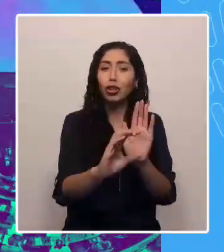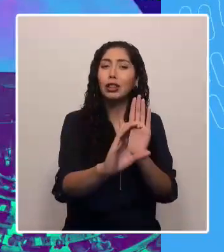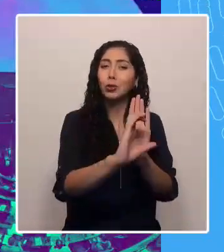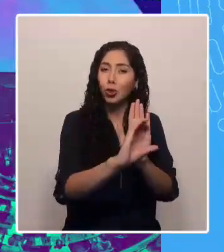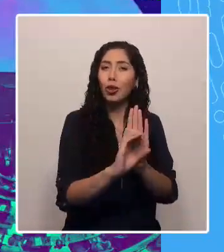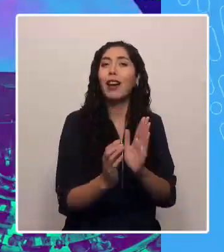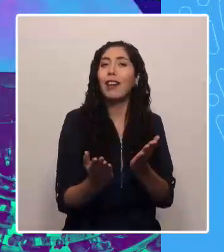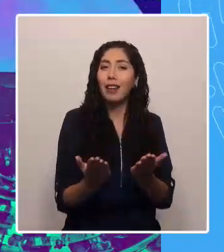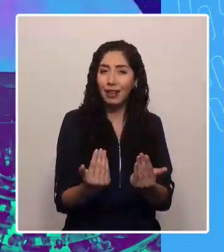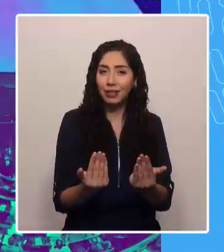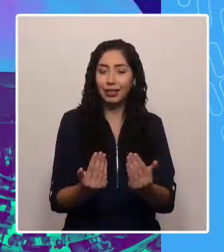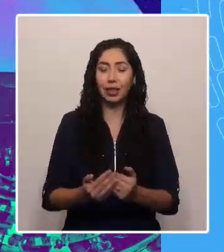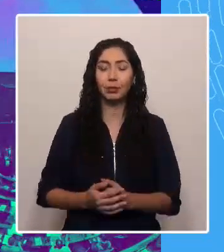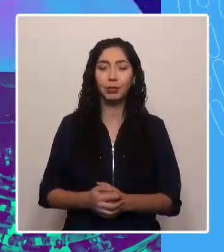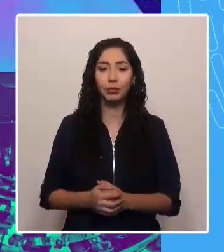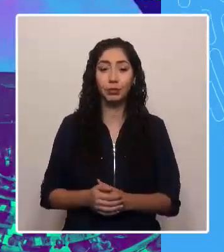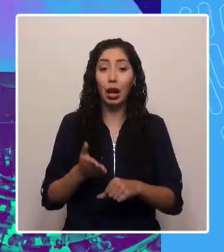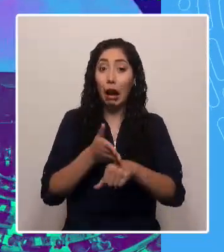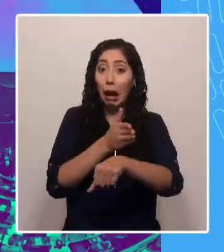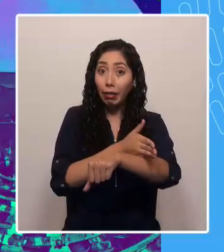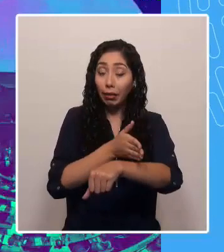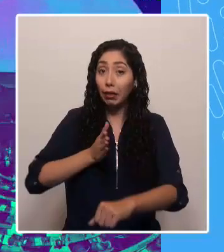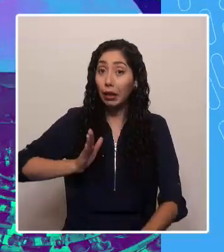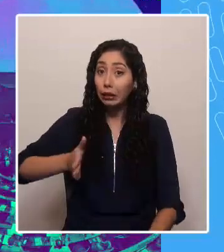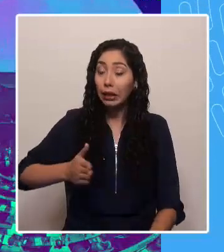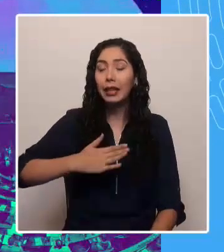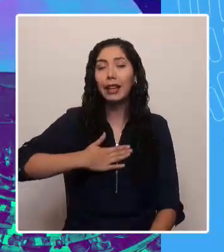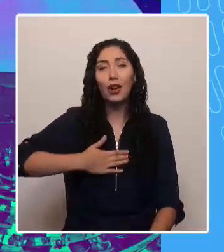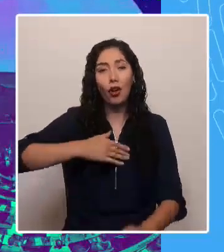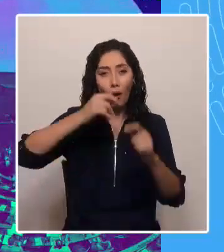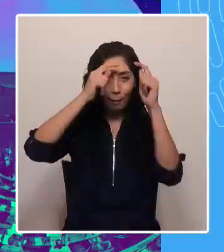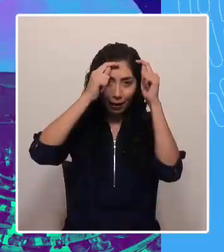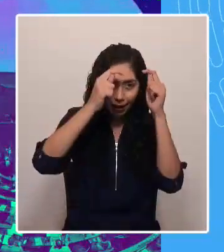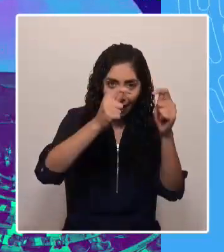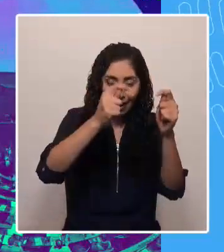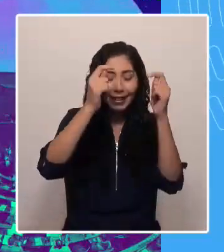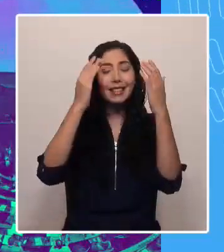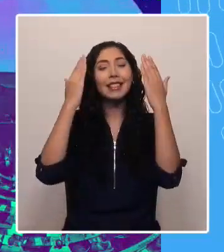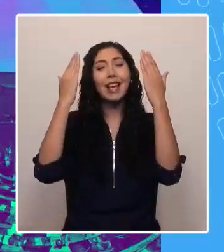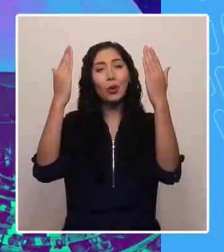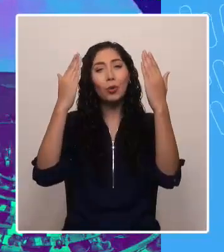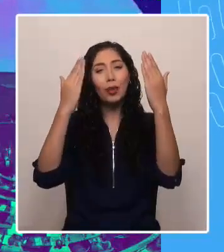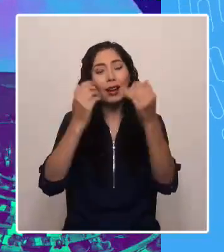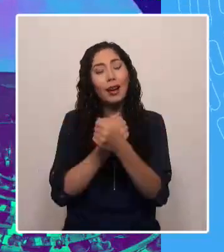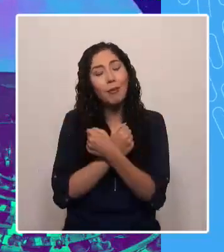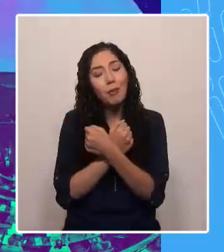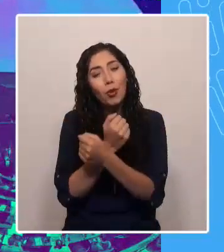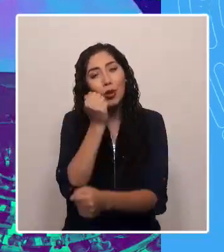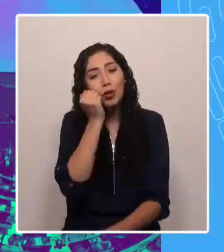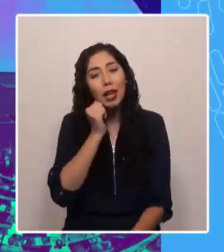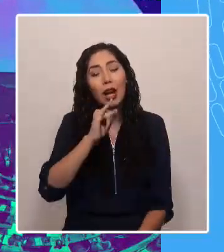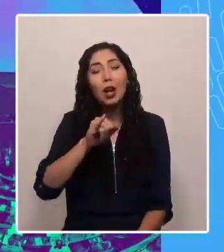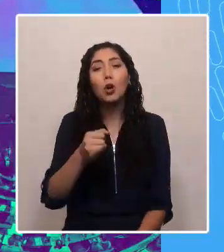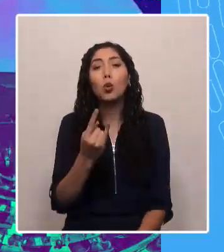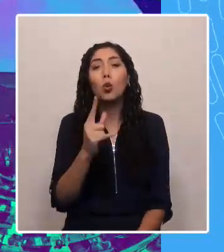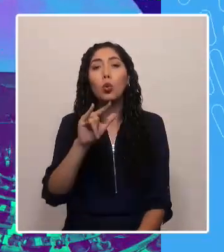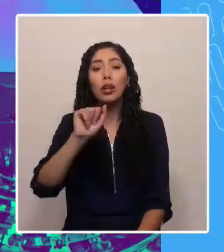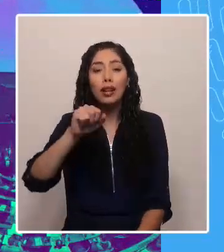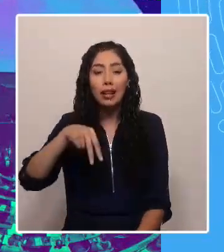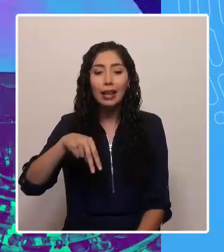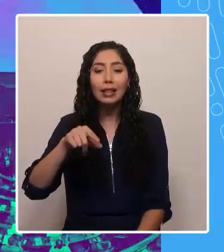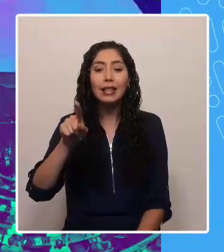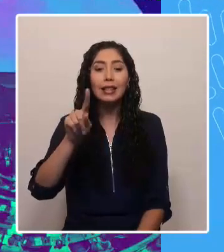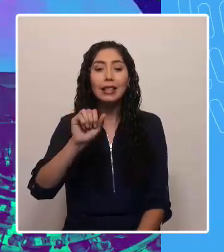merecemos. Antes de seguir, quiero rendir un homenaje y saludar amorosamente a Julián Saona, quien fue